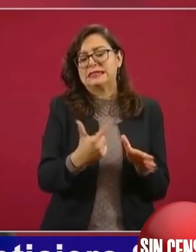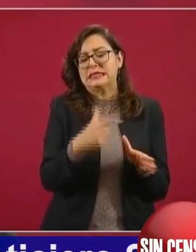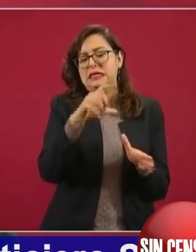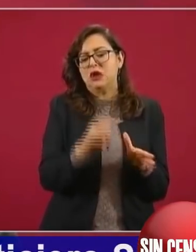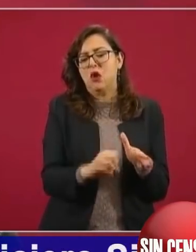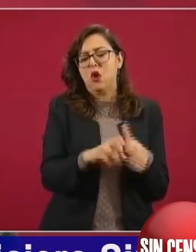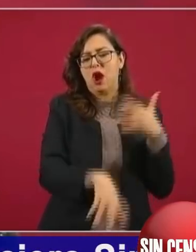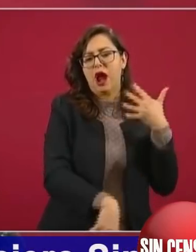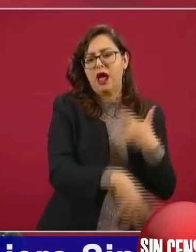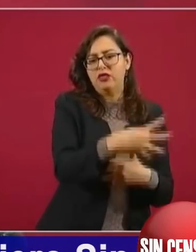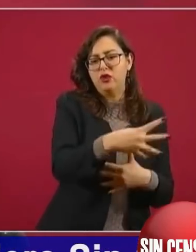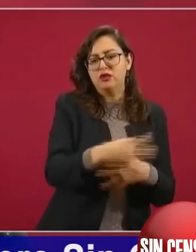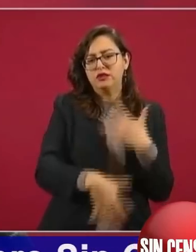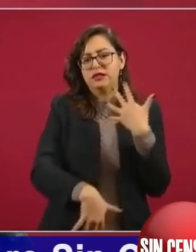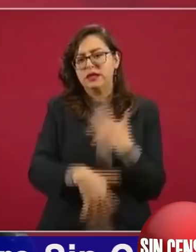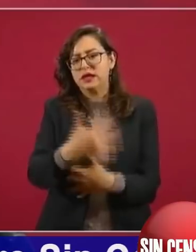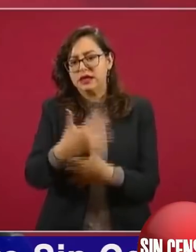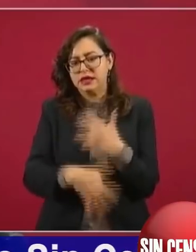a través de documentos